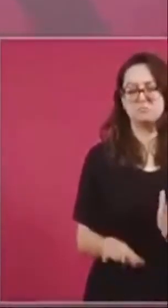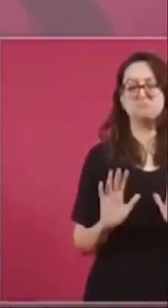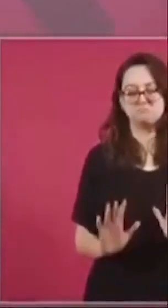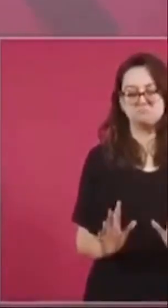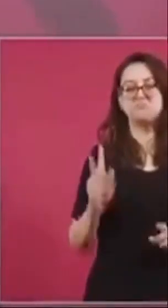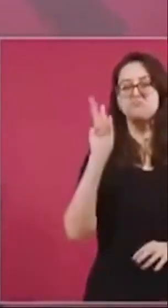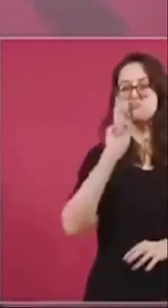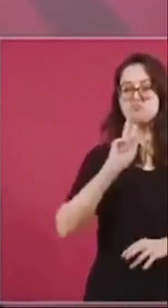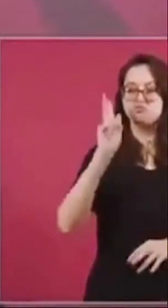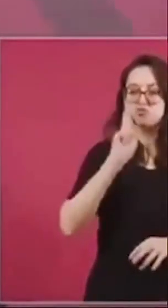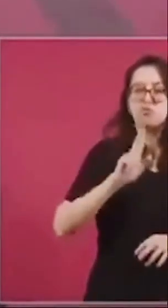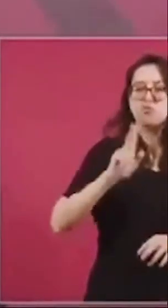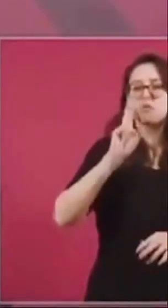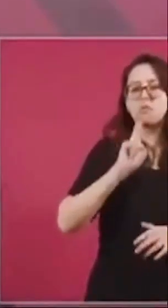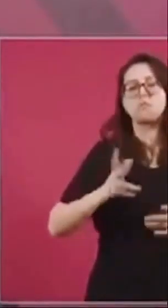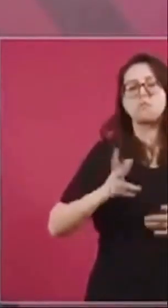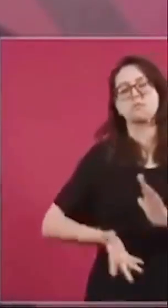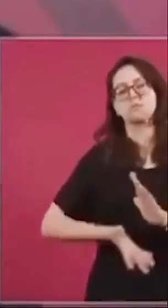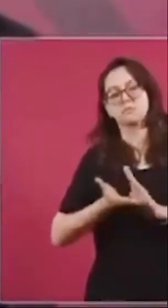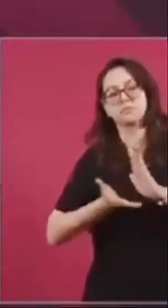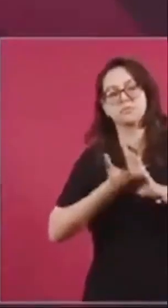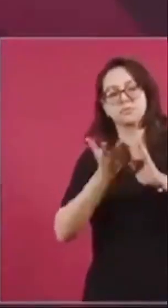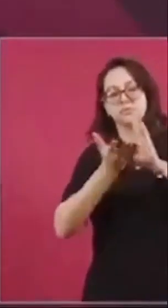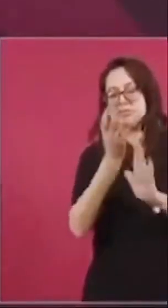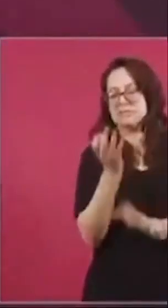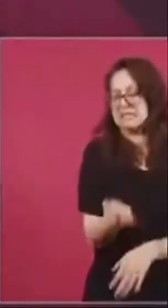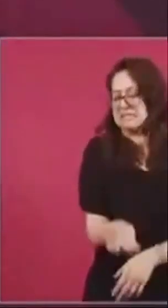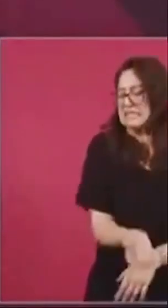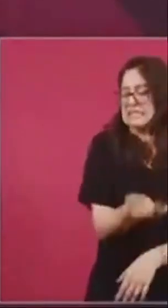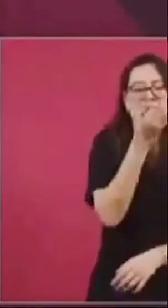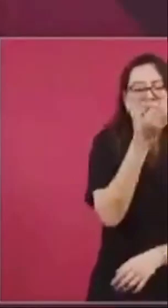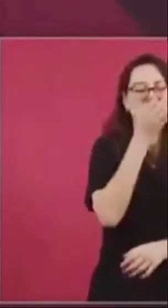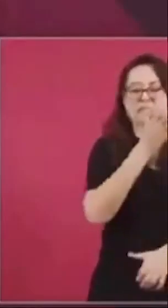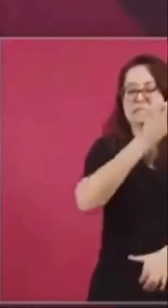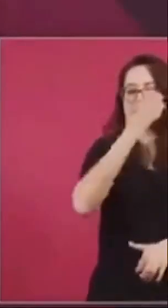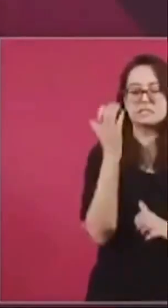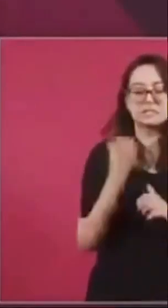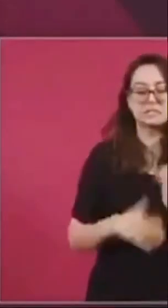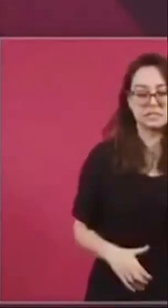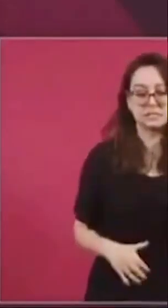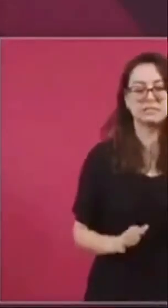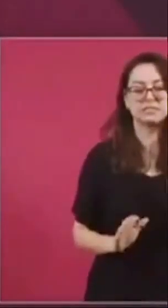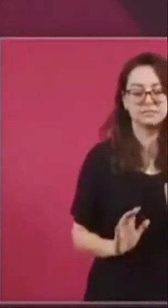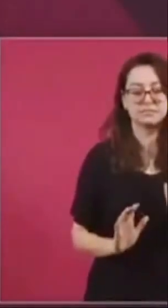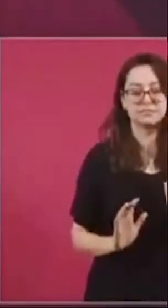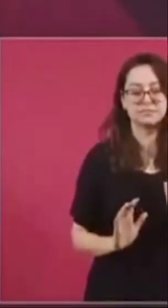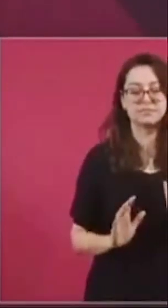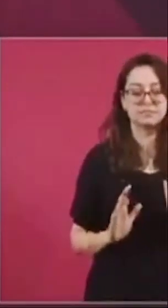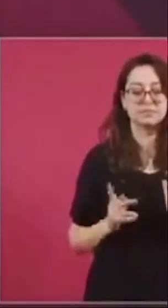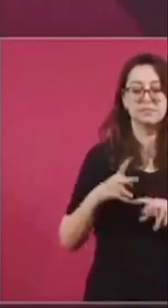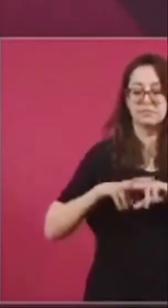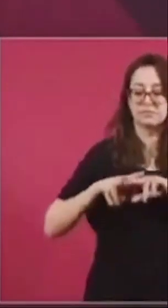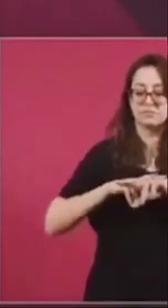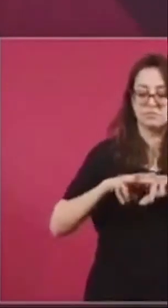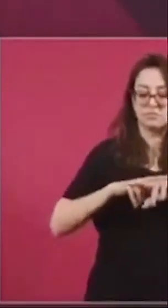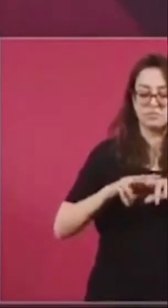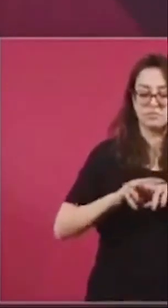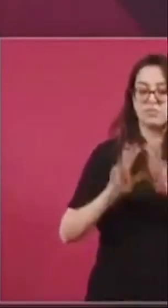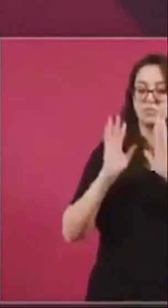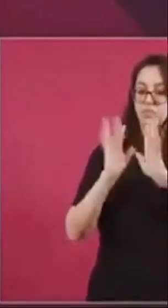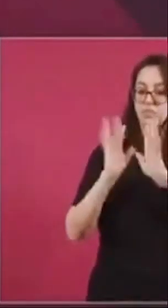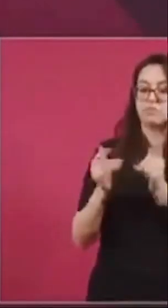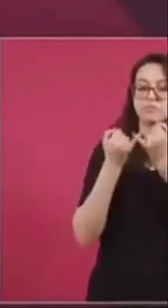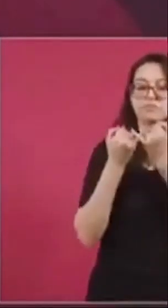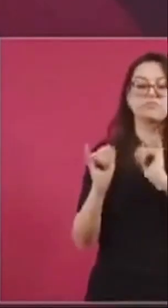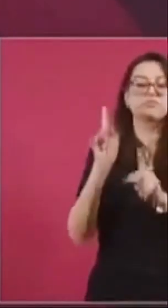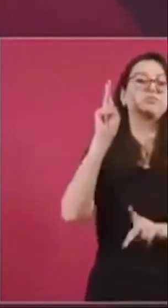Es el discurso del evento de bienestar en el municipio, qué sé yo. Y es eso, la gira del bienestar. Ahora se llamará gira de supervisión de obras,